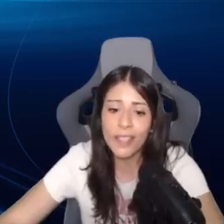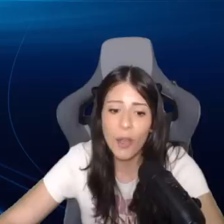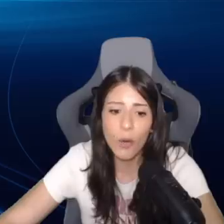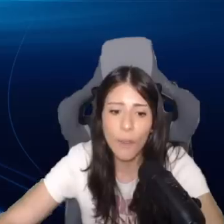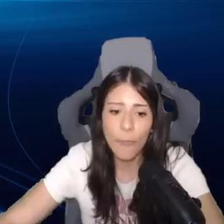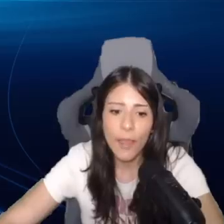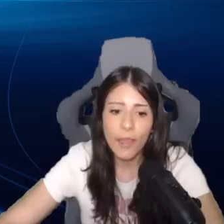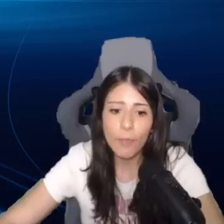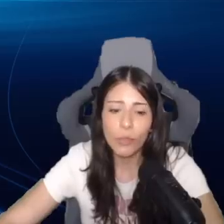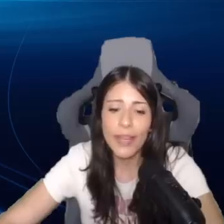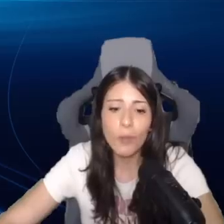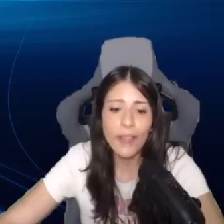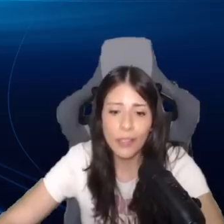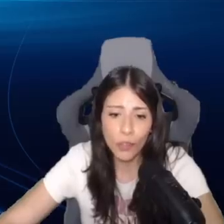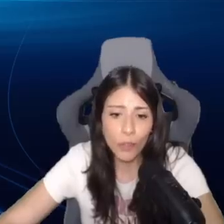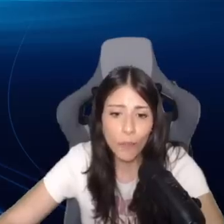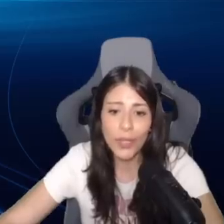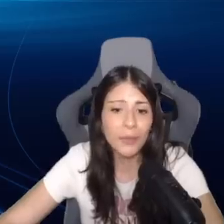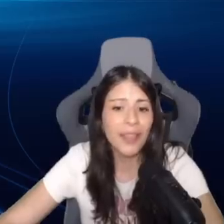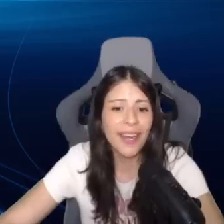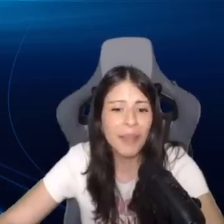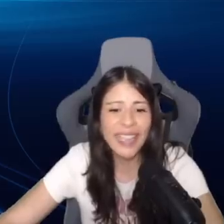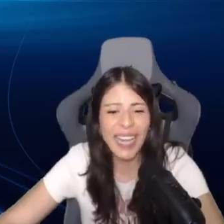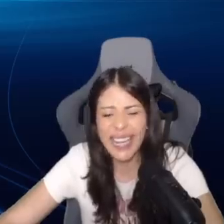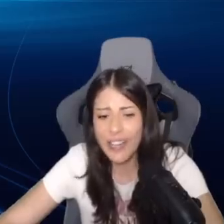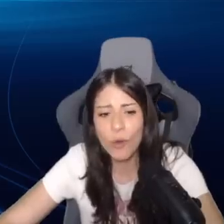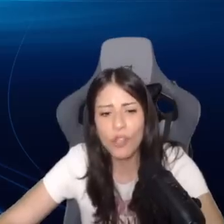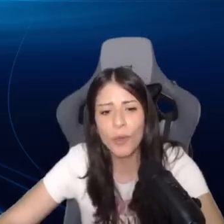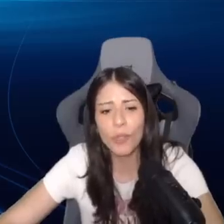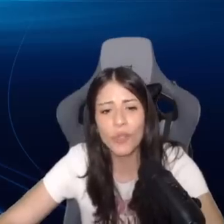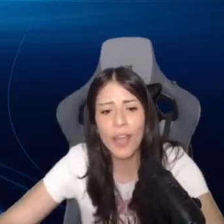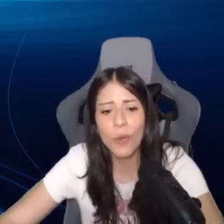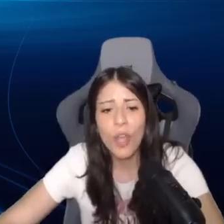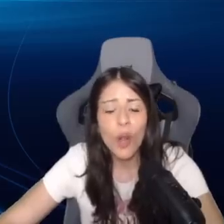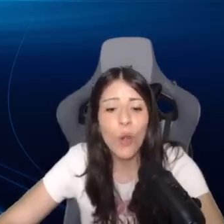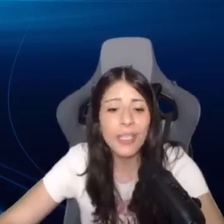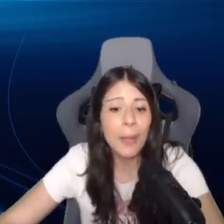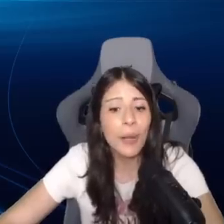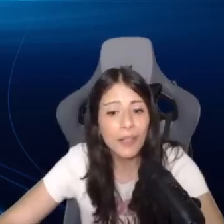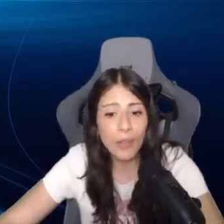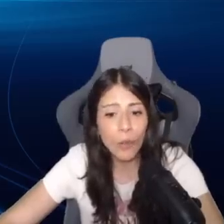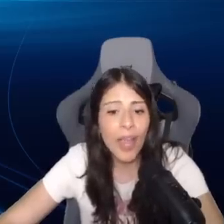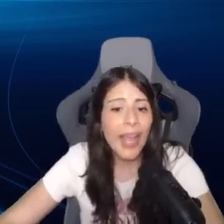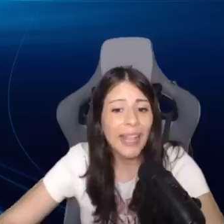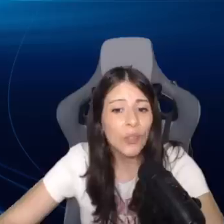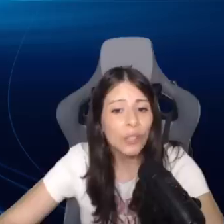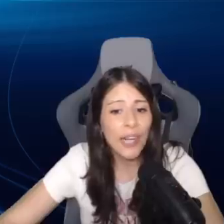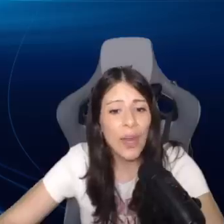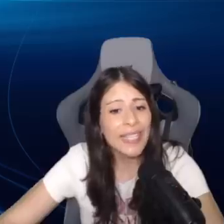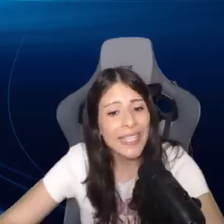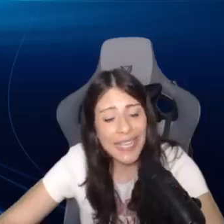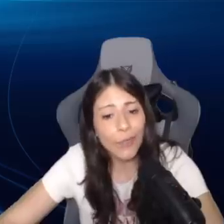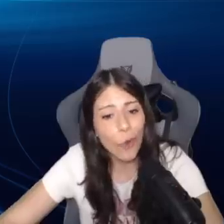desde ahora impugnaremos la decisión porque es verdaderamente ridículo y desproporcionado lo que están planteando caso